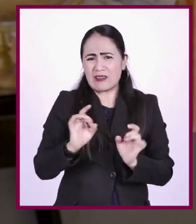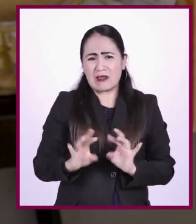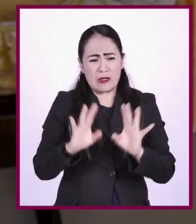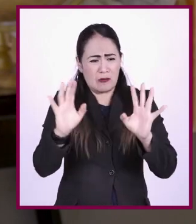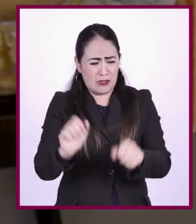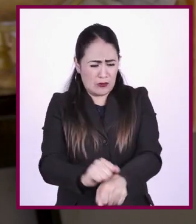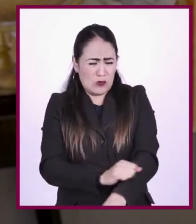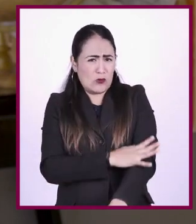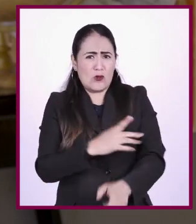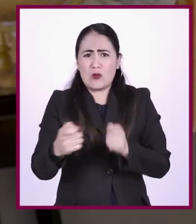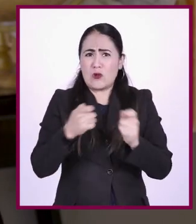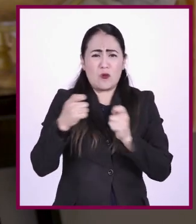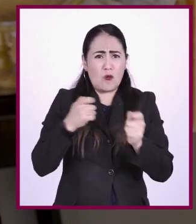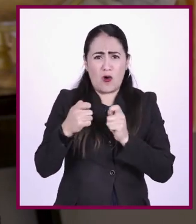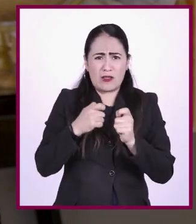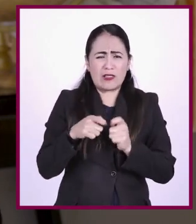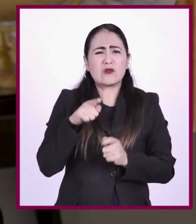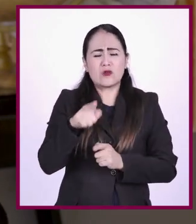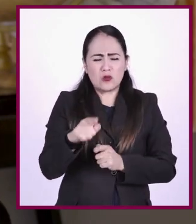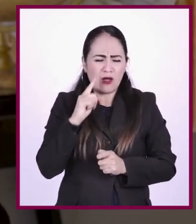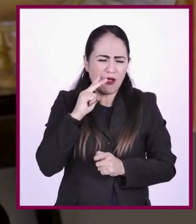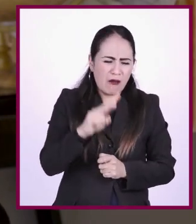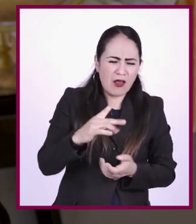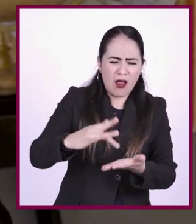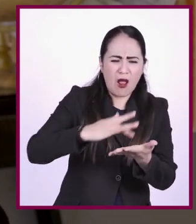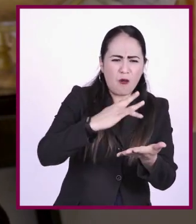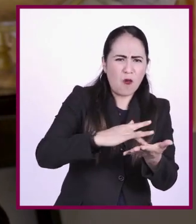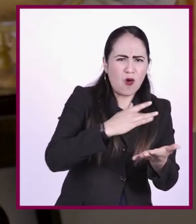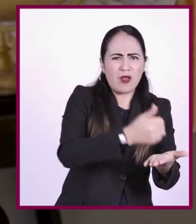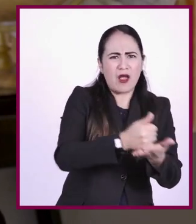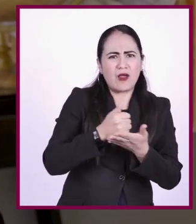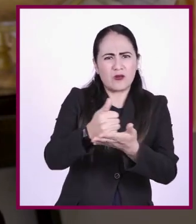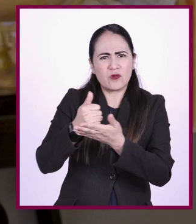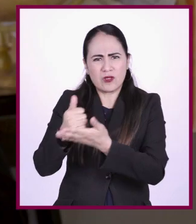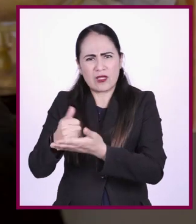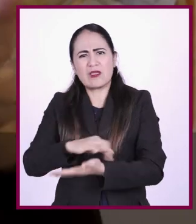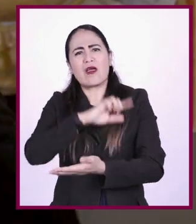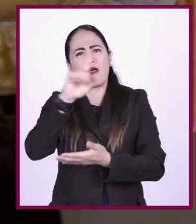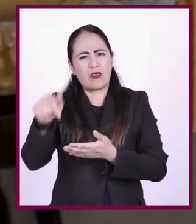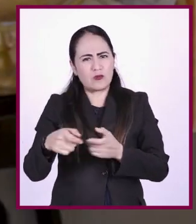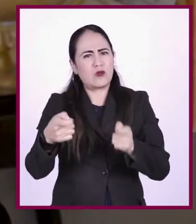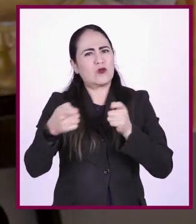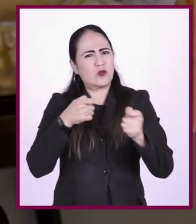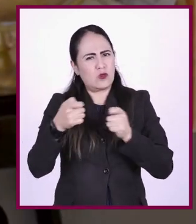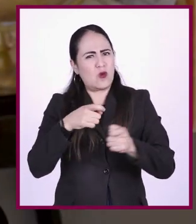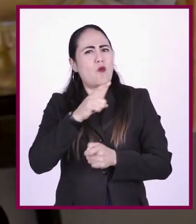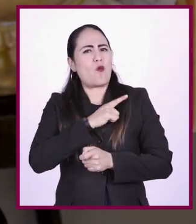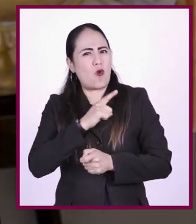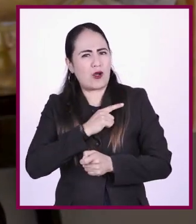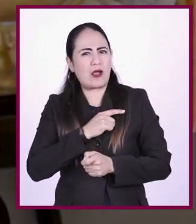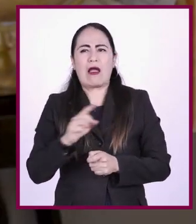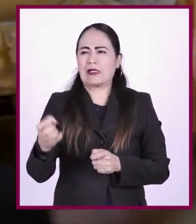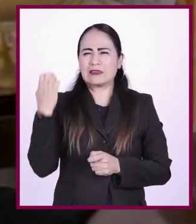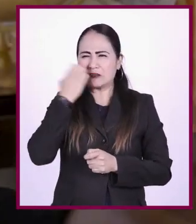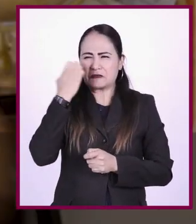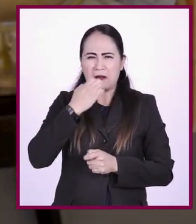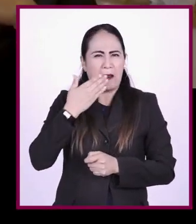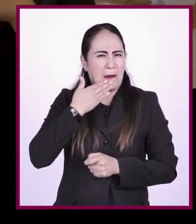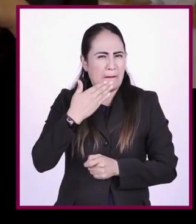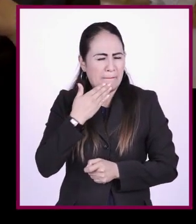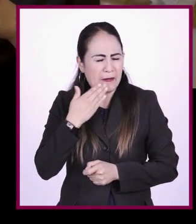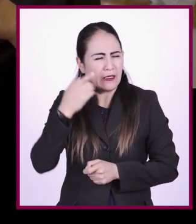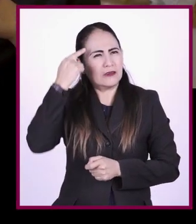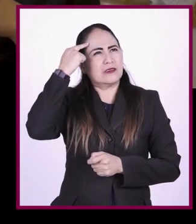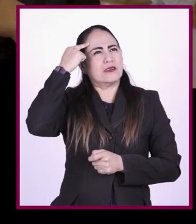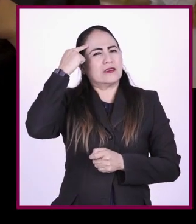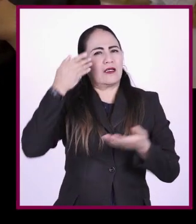cuando la emoción te sobrepasa. De esta manera podrás autorregularte con éxito y entrarle a todo lo que tiene que ver con la escuela con otra actitud.